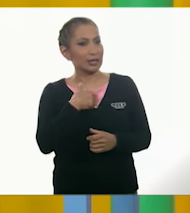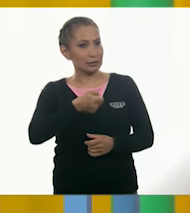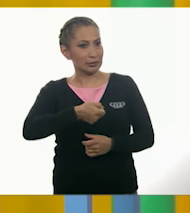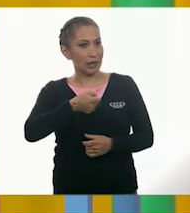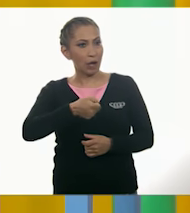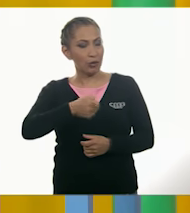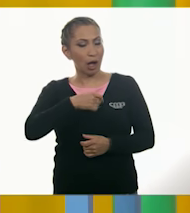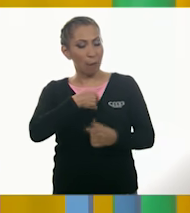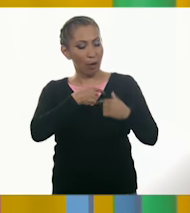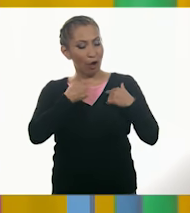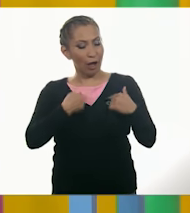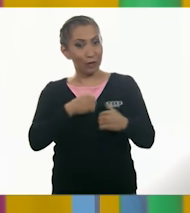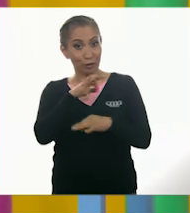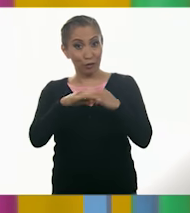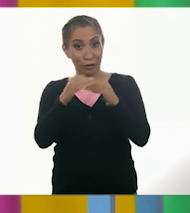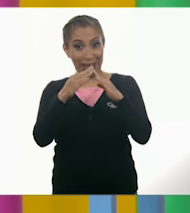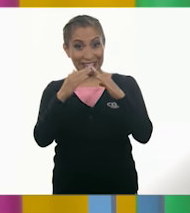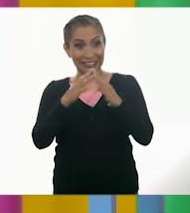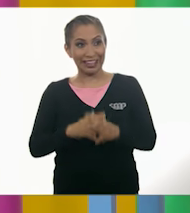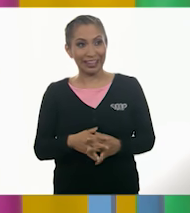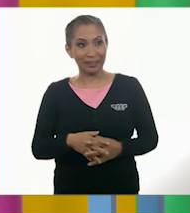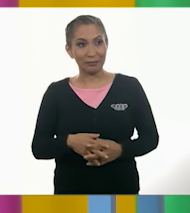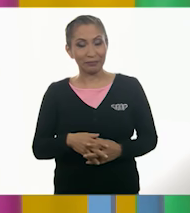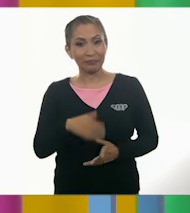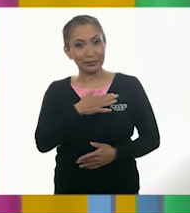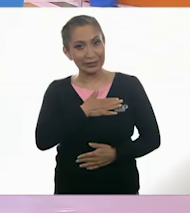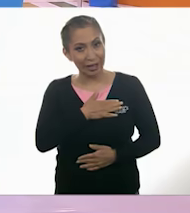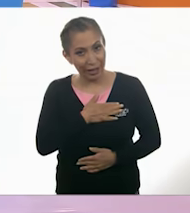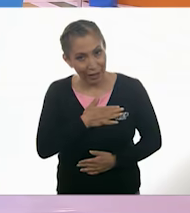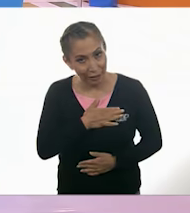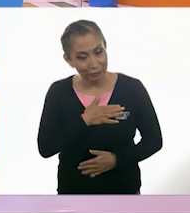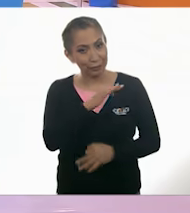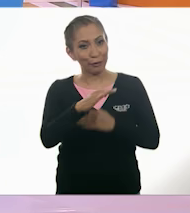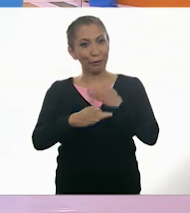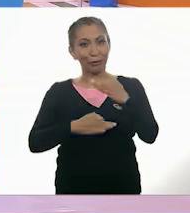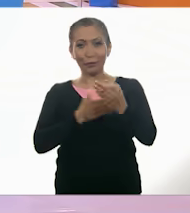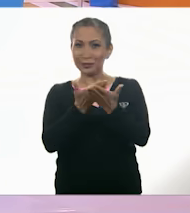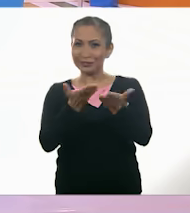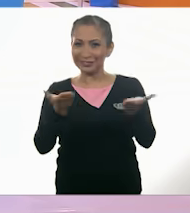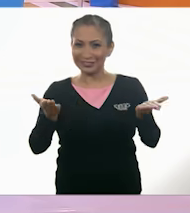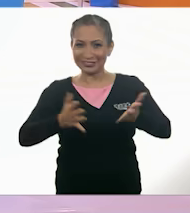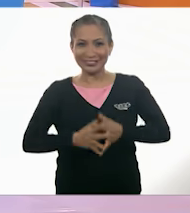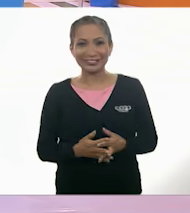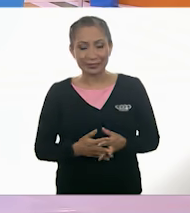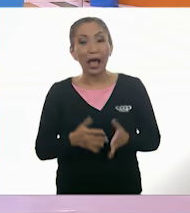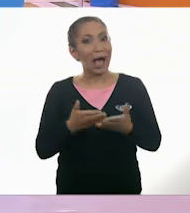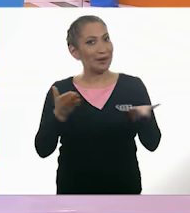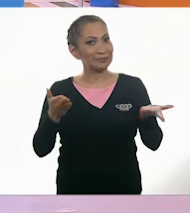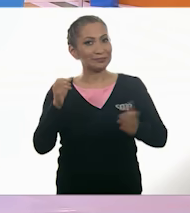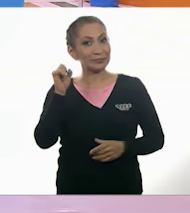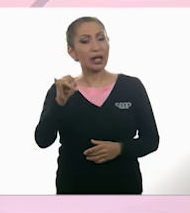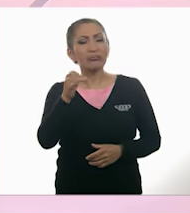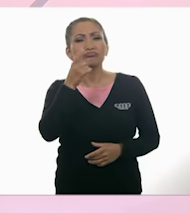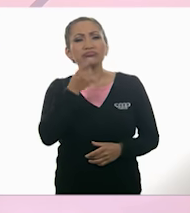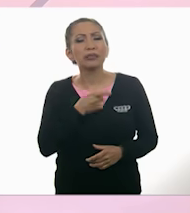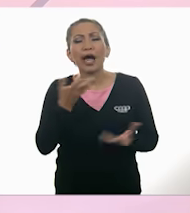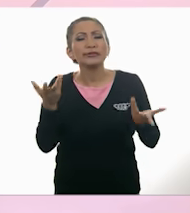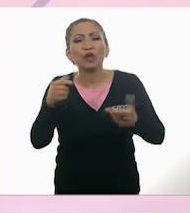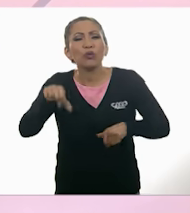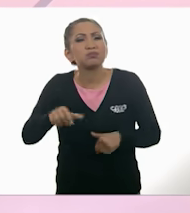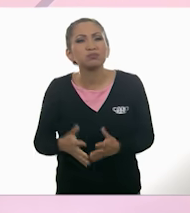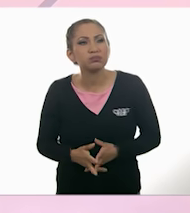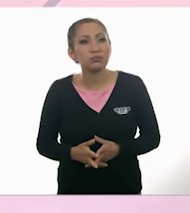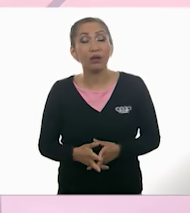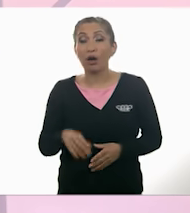saludamos con el corazón a todos en casa? Un saludo con el corazón a todos ustedes. Ahora sí, díganos, ¿qué vamos a hacer